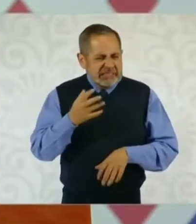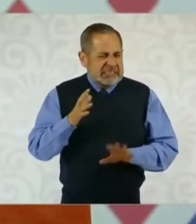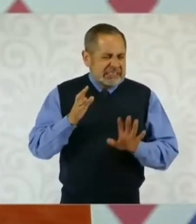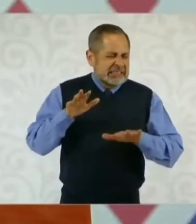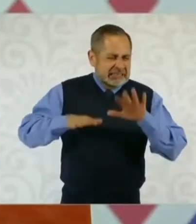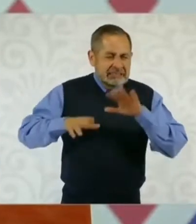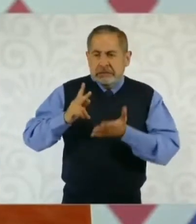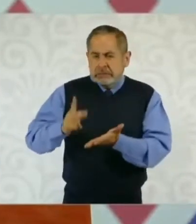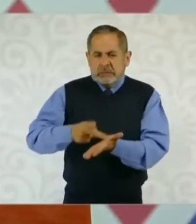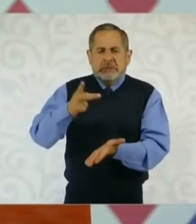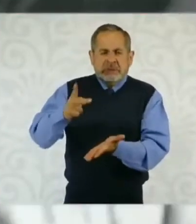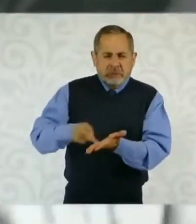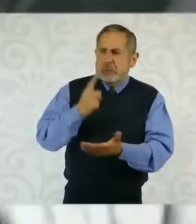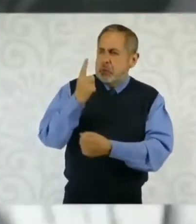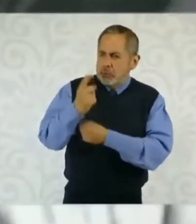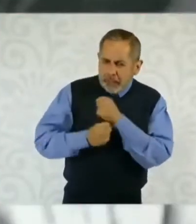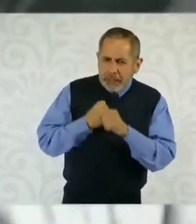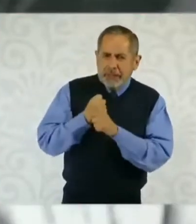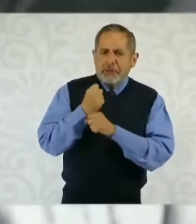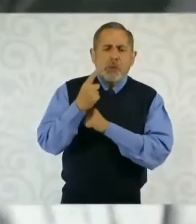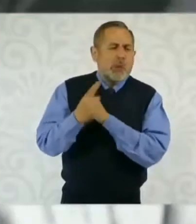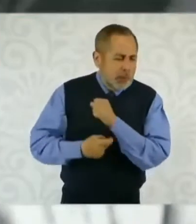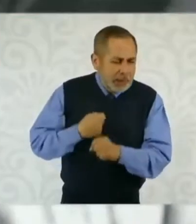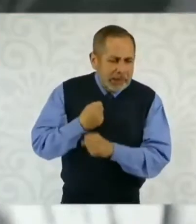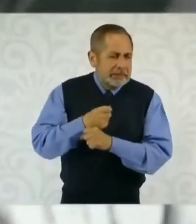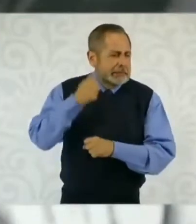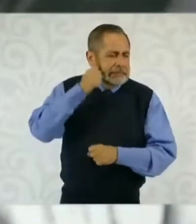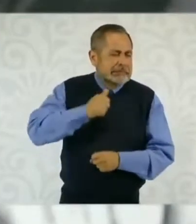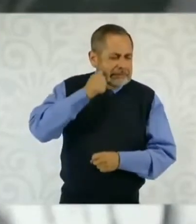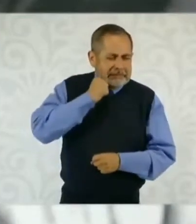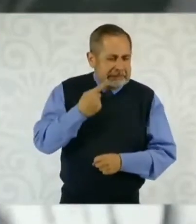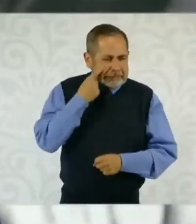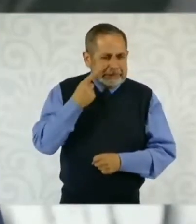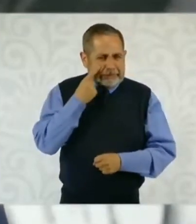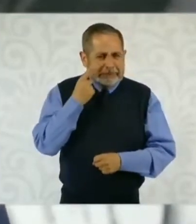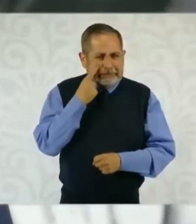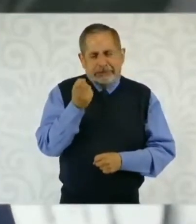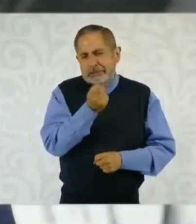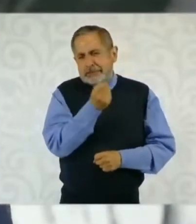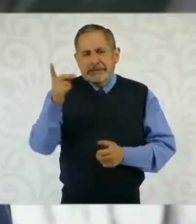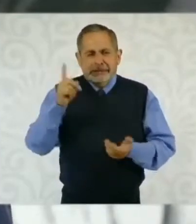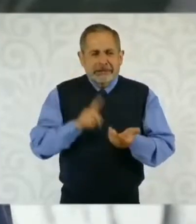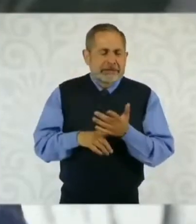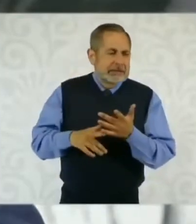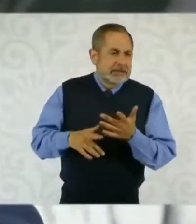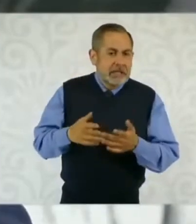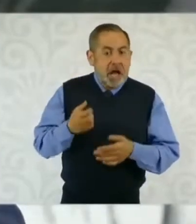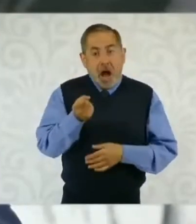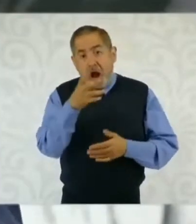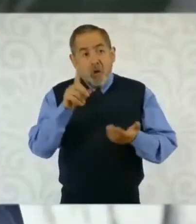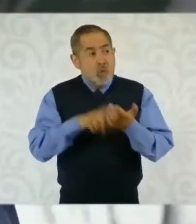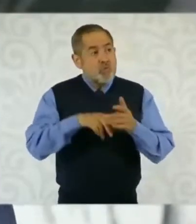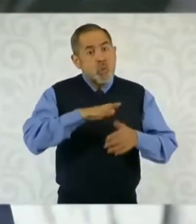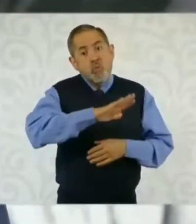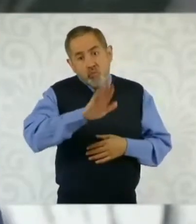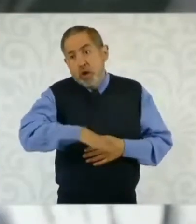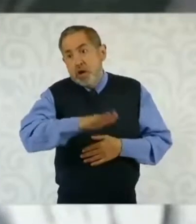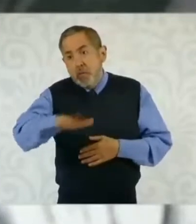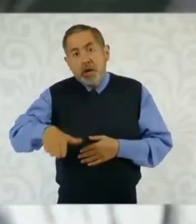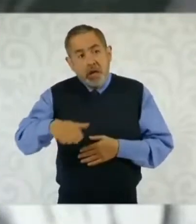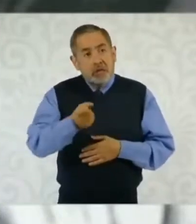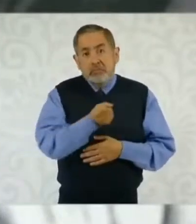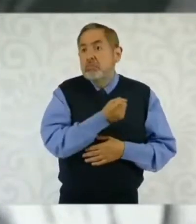se repite año con año y es causa de mucha morbilidad y mortalidad de